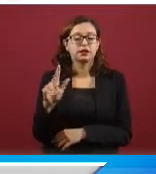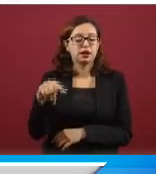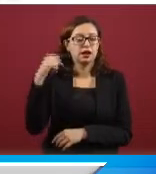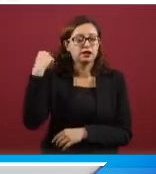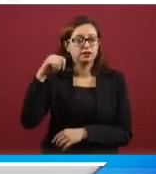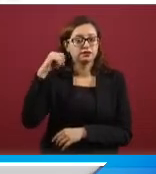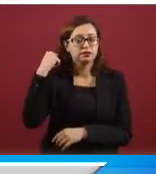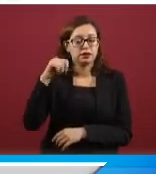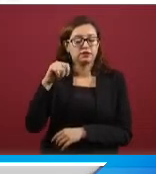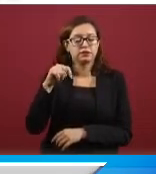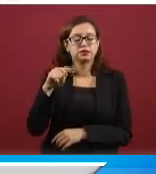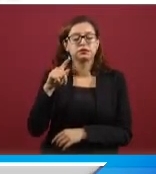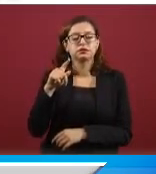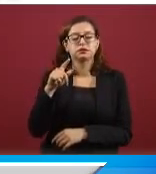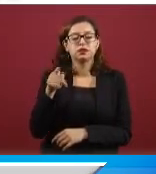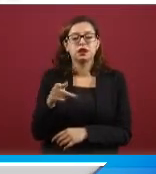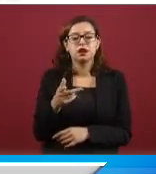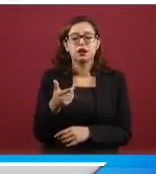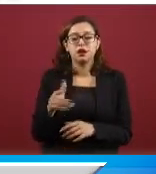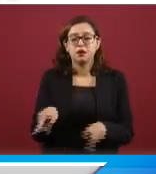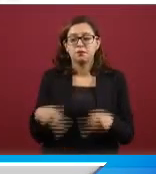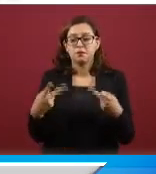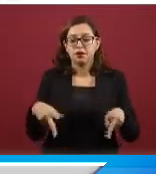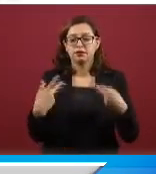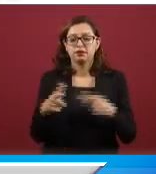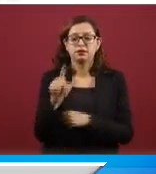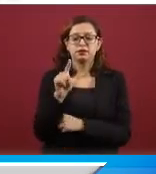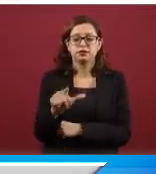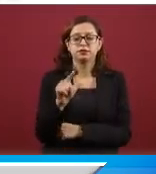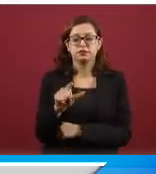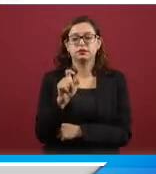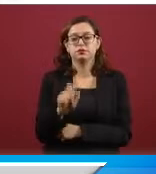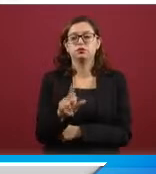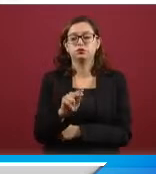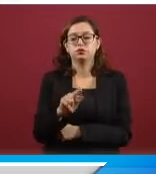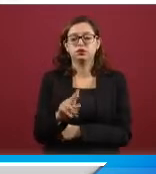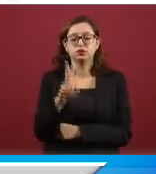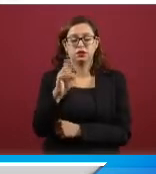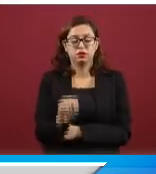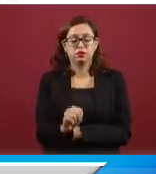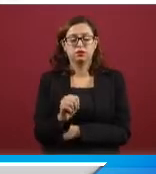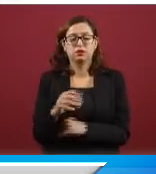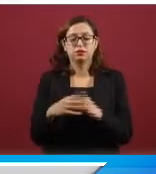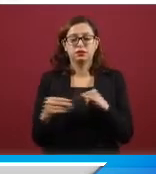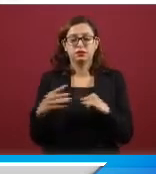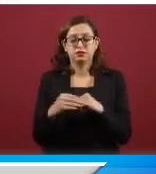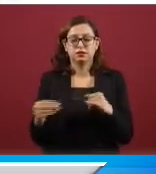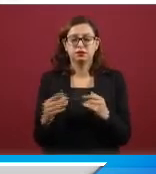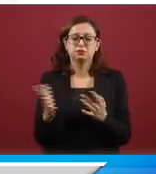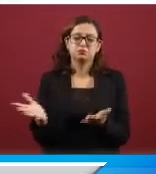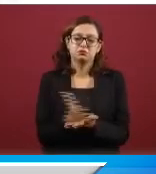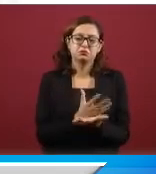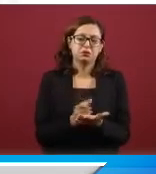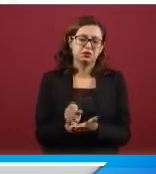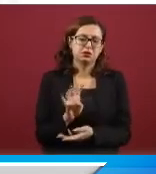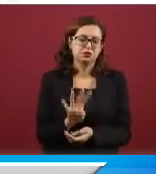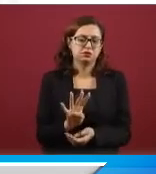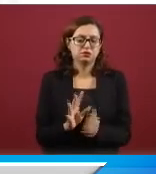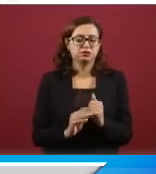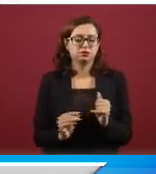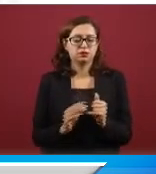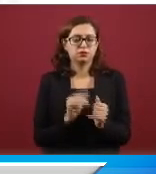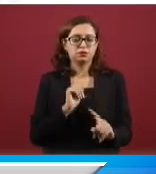gas LP estacionario marca Grupo Nieto a 9.99 por litro. Con precio bajo, gasolina regular marca Rendichicas